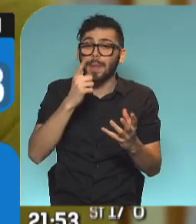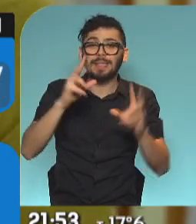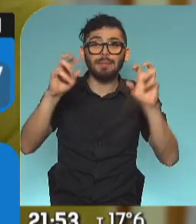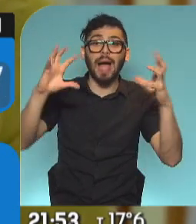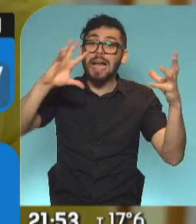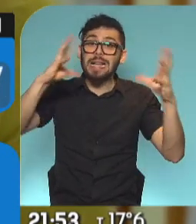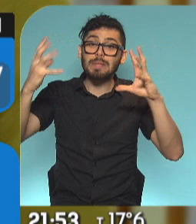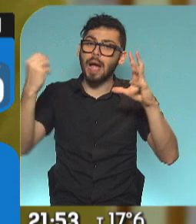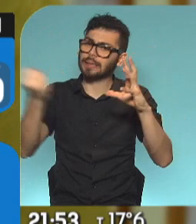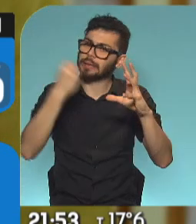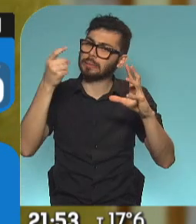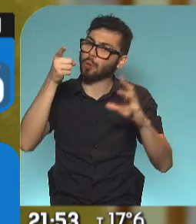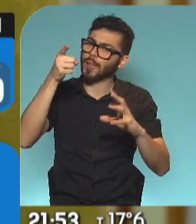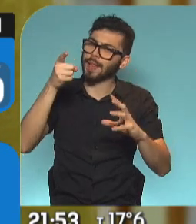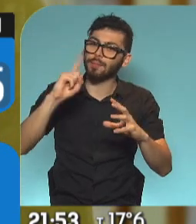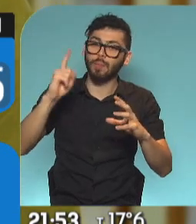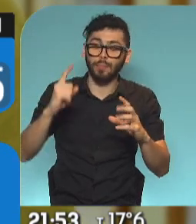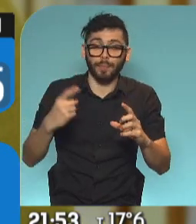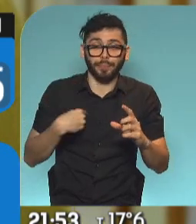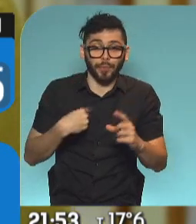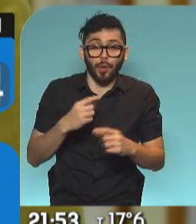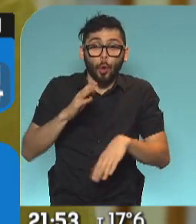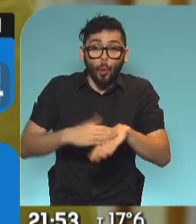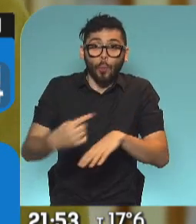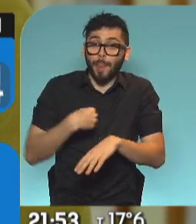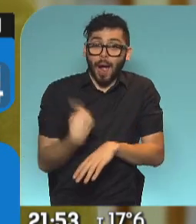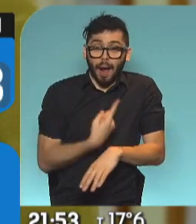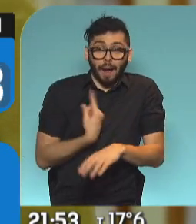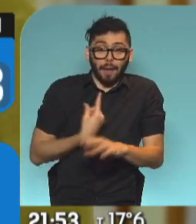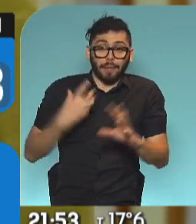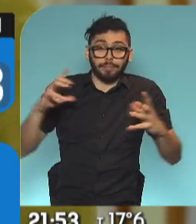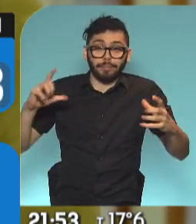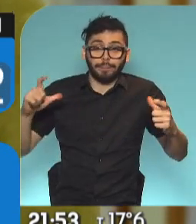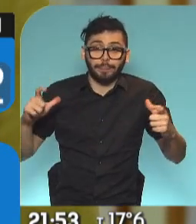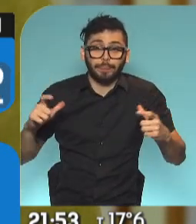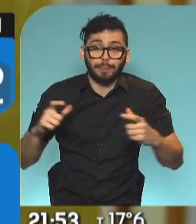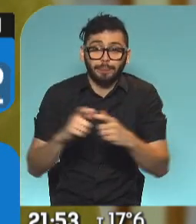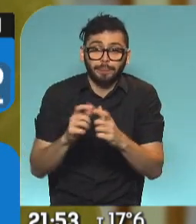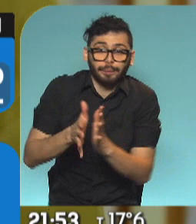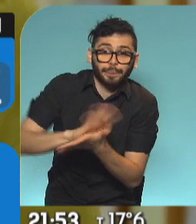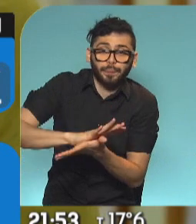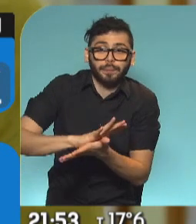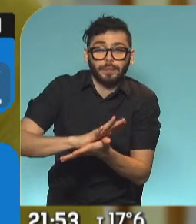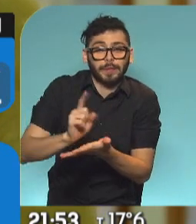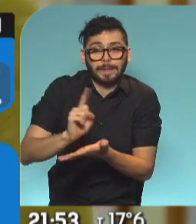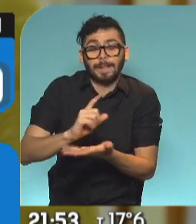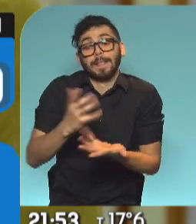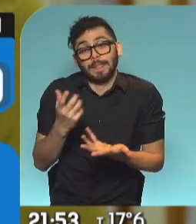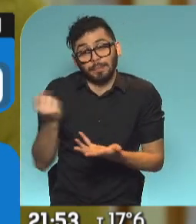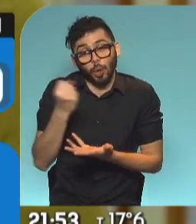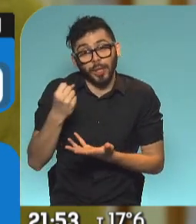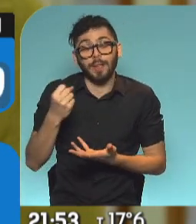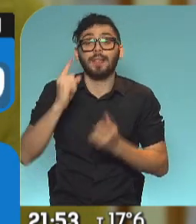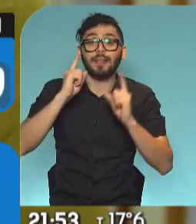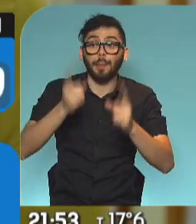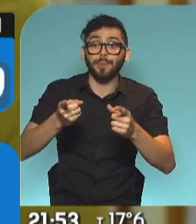importantemente para no autoextinguirnos. Eso por un lado en cuanto a la Tierra. Y por otro lado, pareciera que vamos a